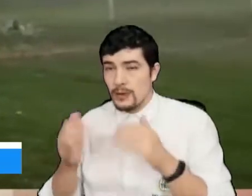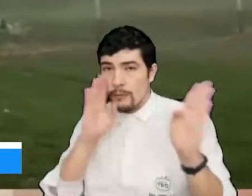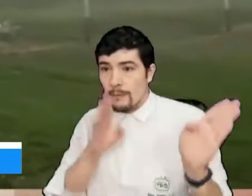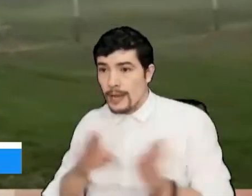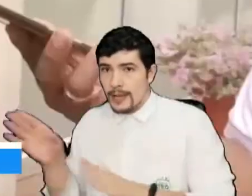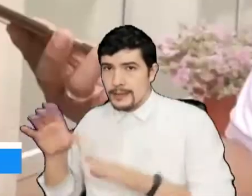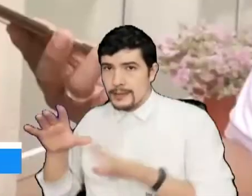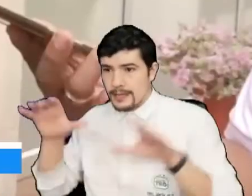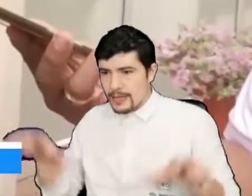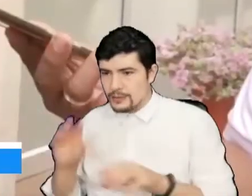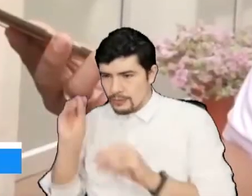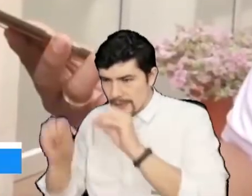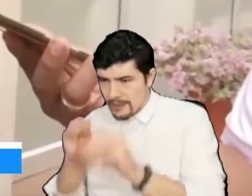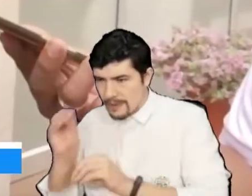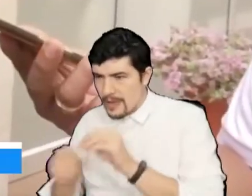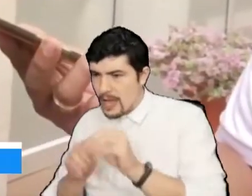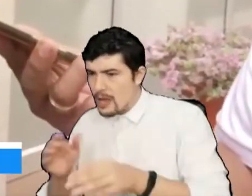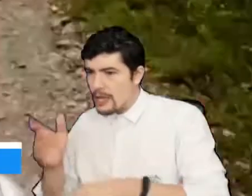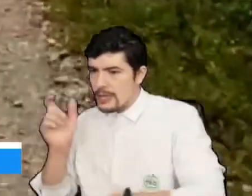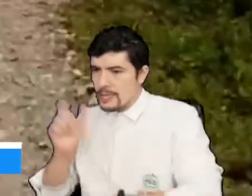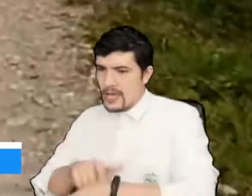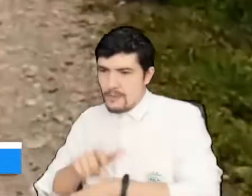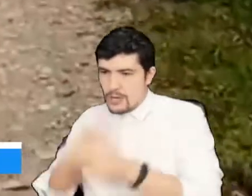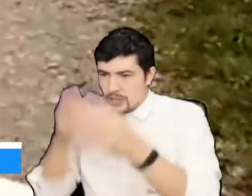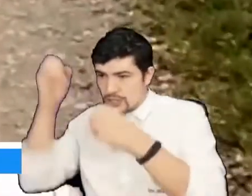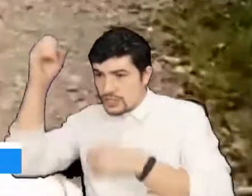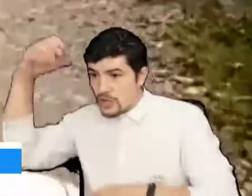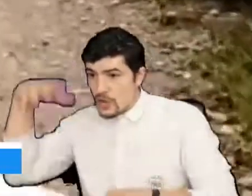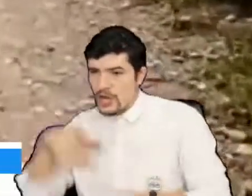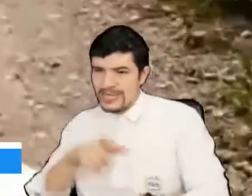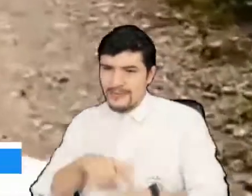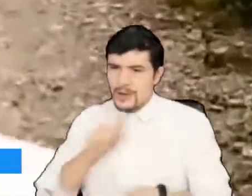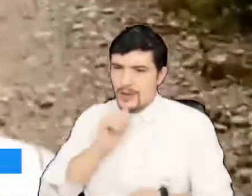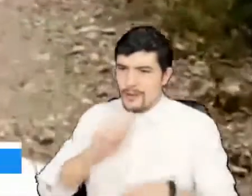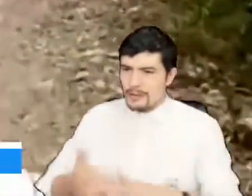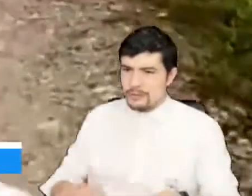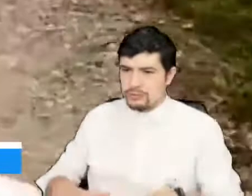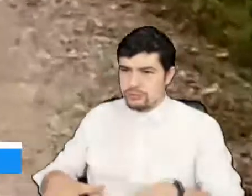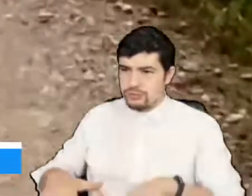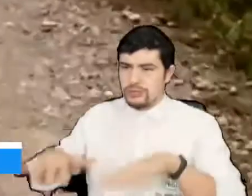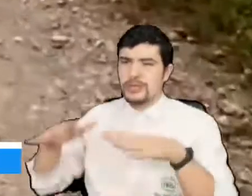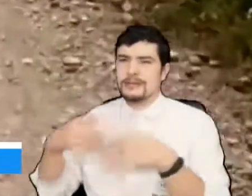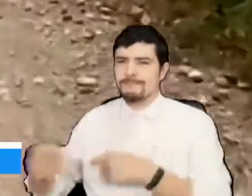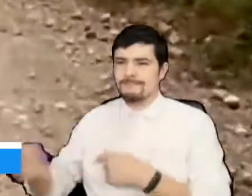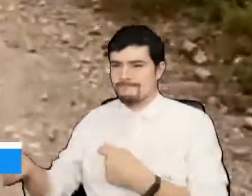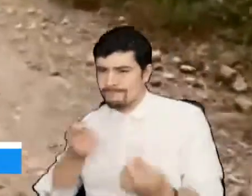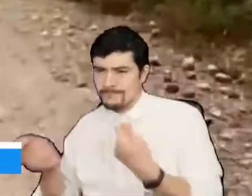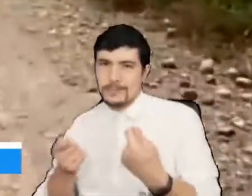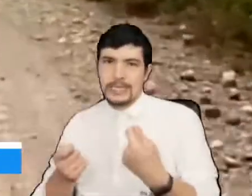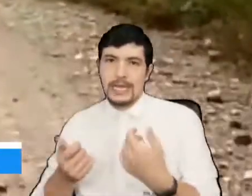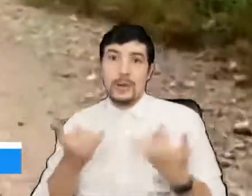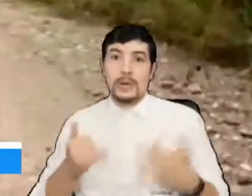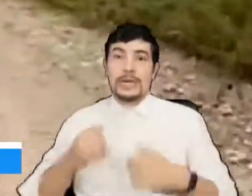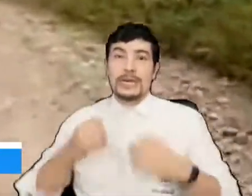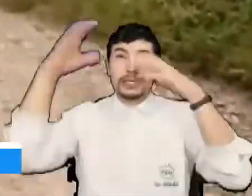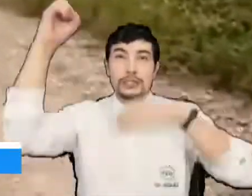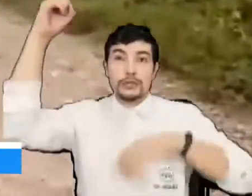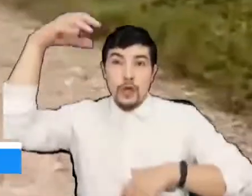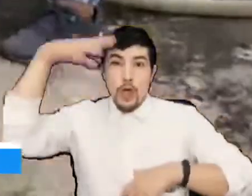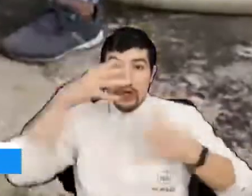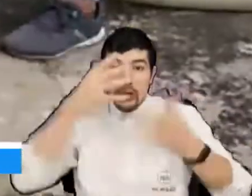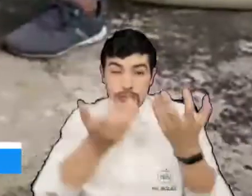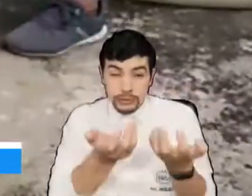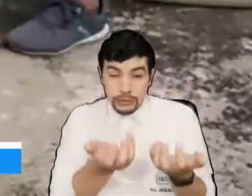pero seguimos con el acompañamiento a la comunidad en la zona rural. Poblaciones como Ricaúter en la zona rural de Cúcuta y los Arrayanes han sido los